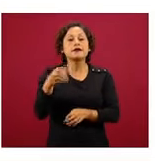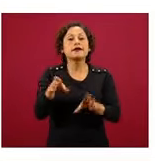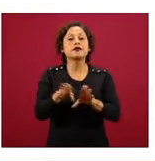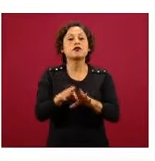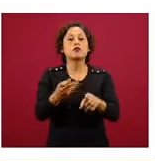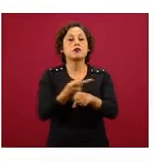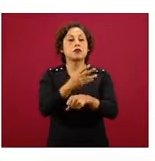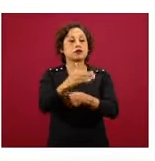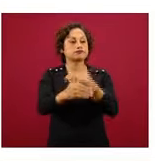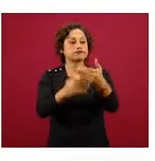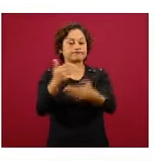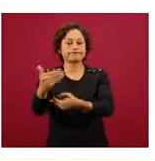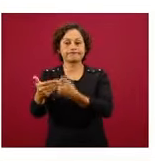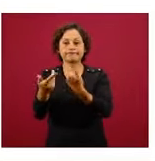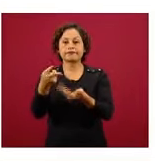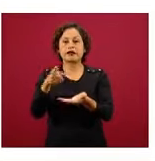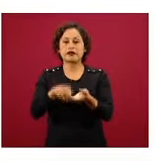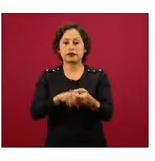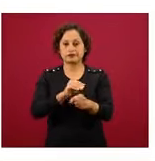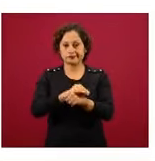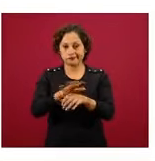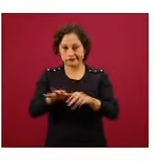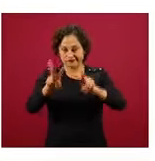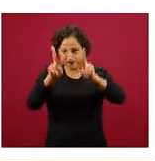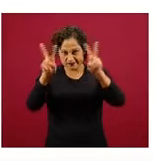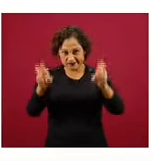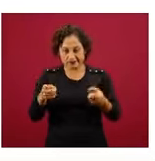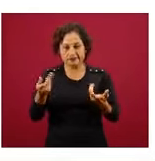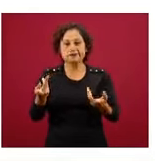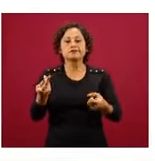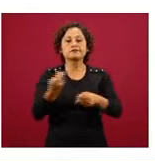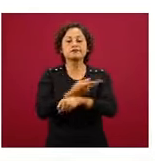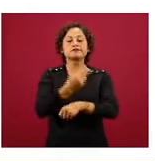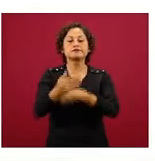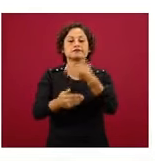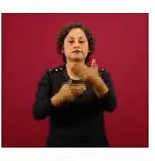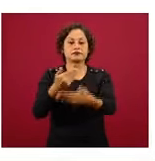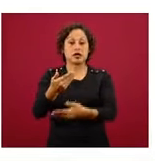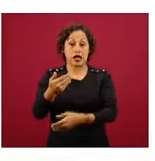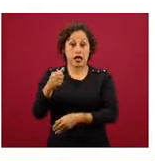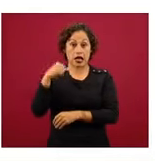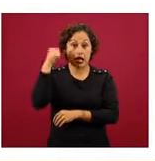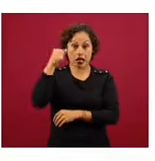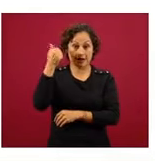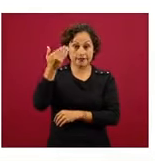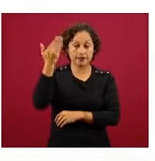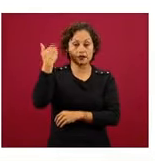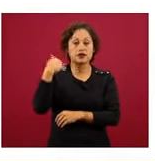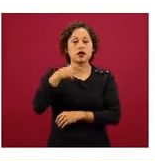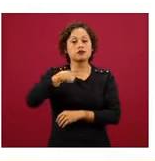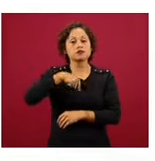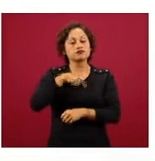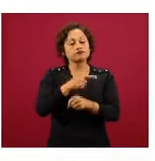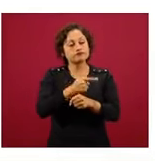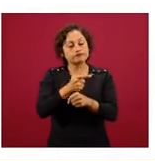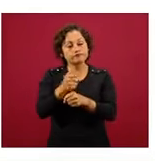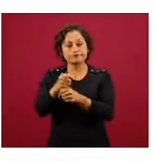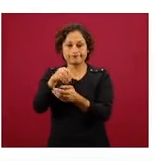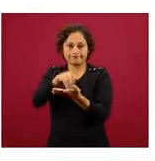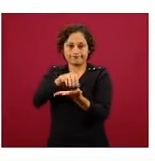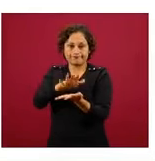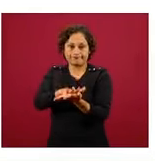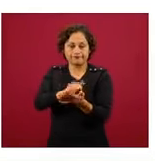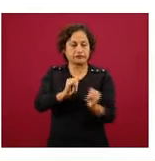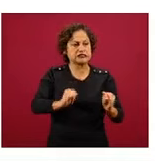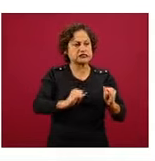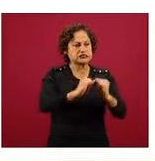en instituciones de cuidados a largo plazo. Esto lo lanzamos en abril. Comenzamos a hacer un registro de las instituciones a partir de los datos